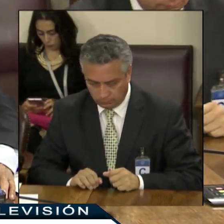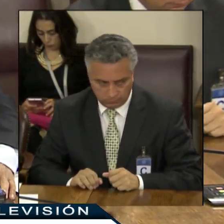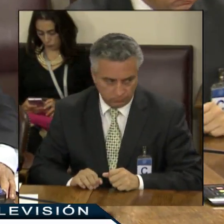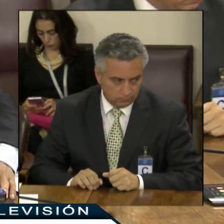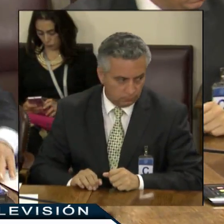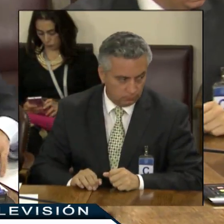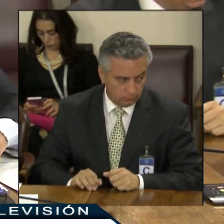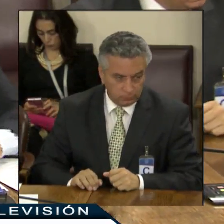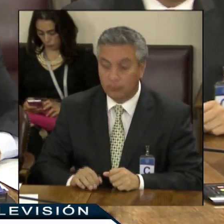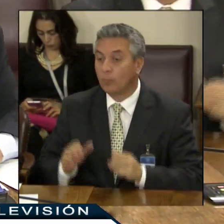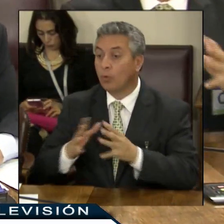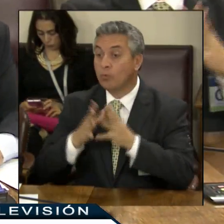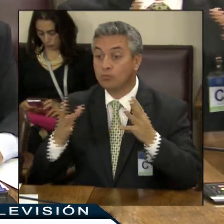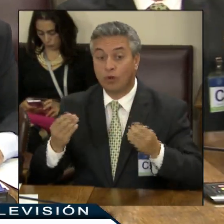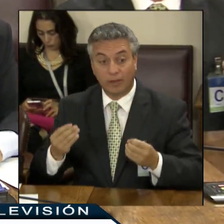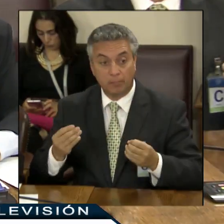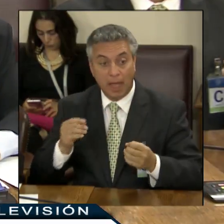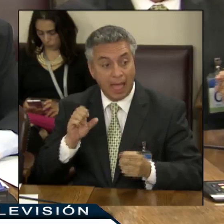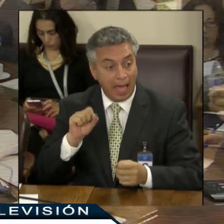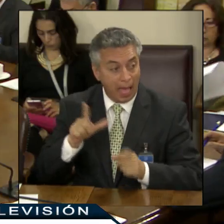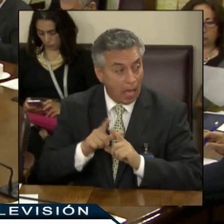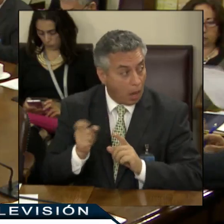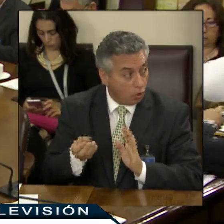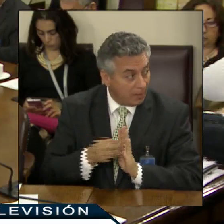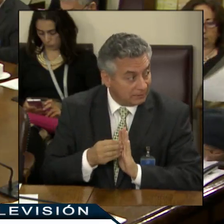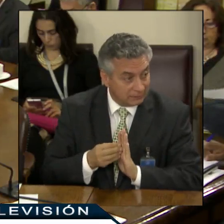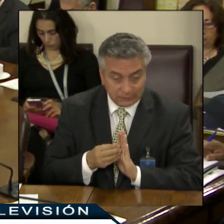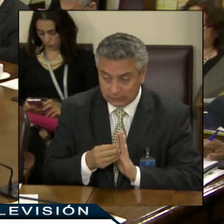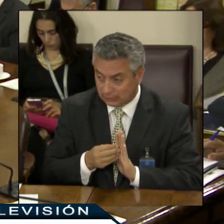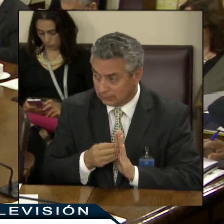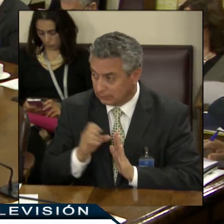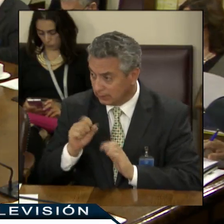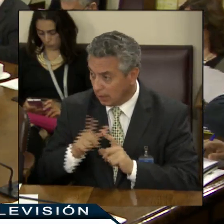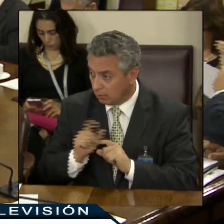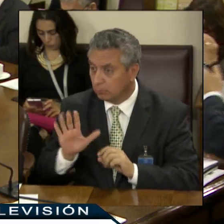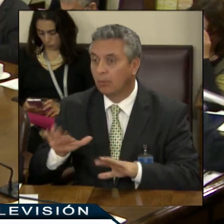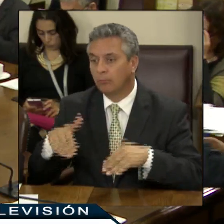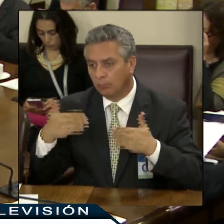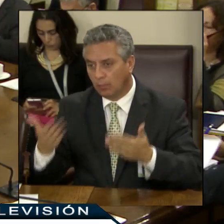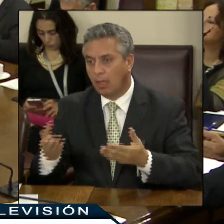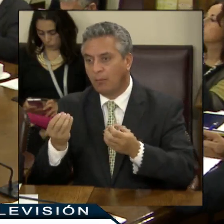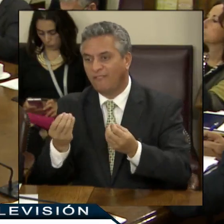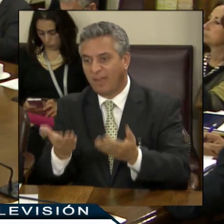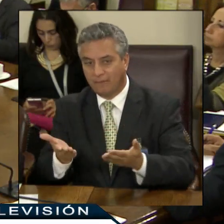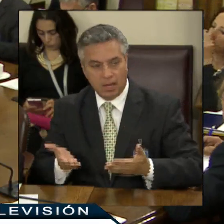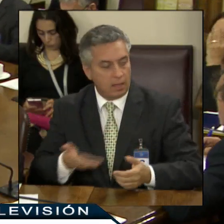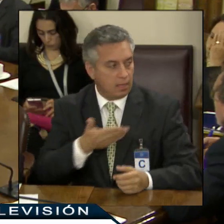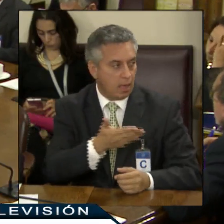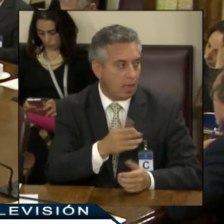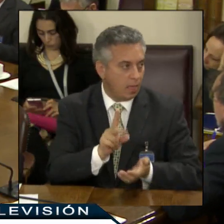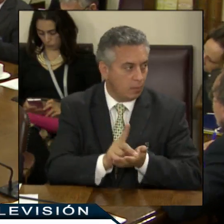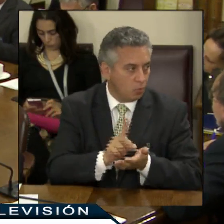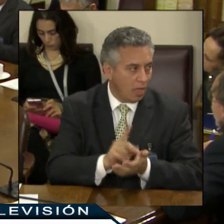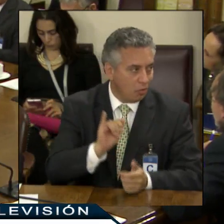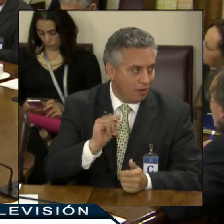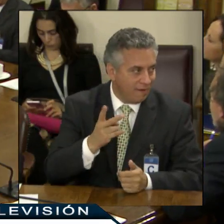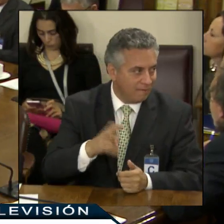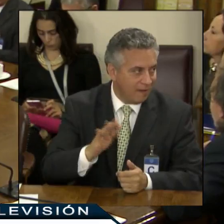agend muy bien algo más damos la bienvenida Por cierto al diputado Iván